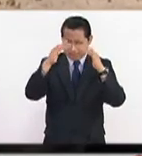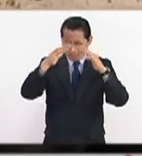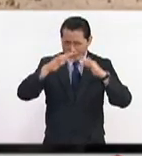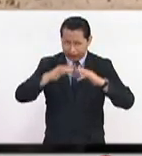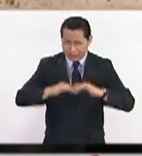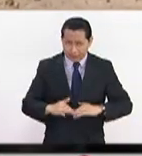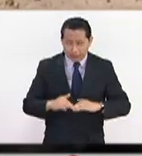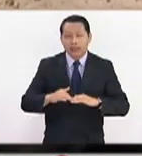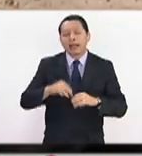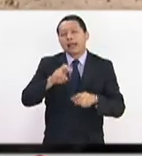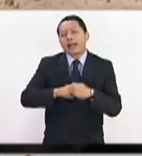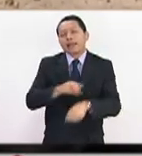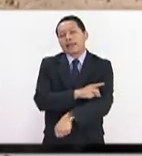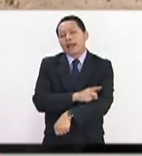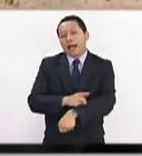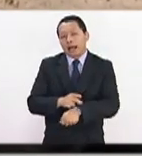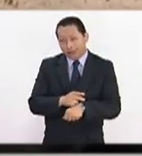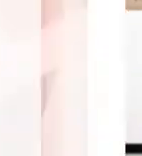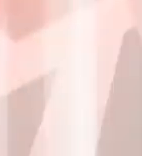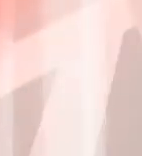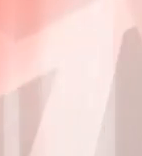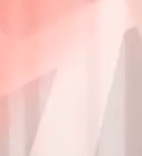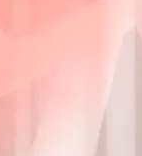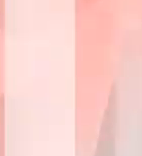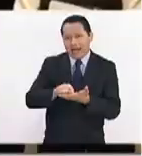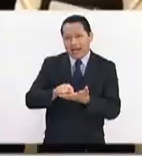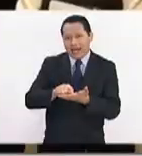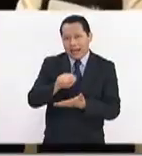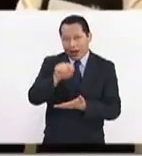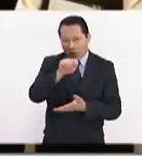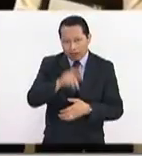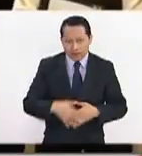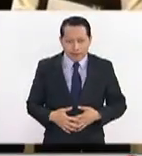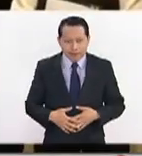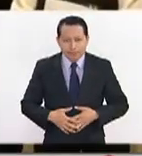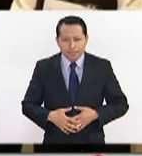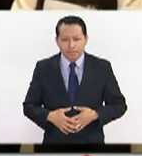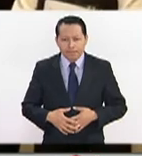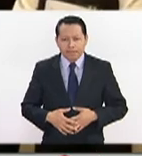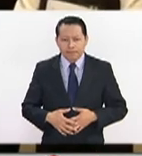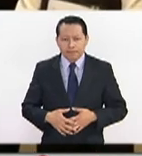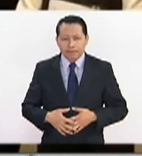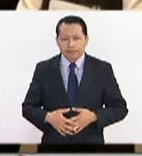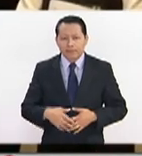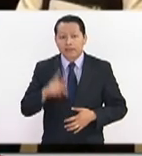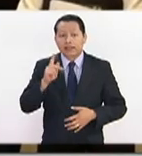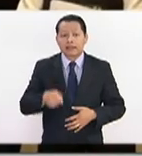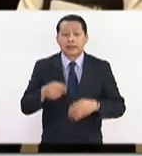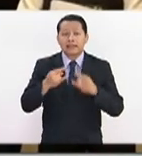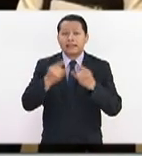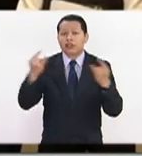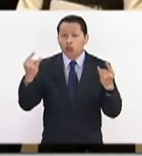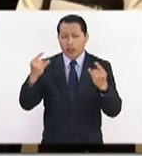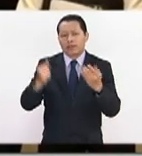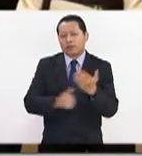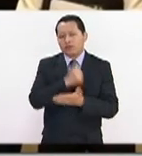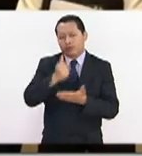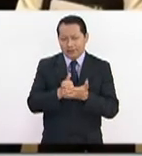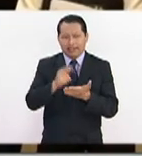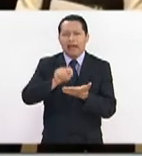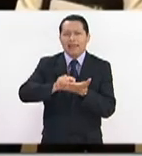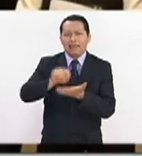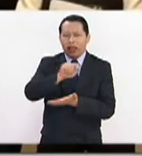delegación Tláhuac afectadas por el sismo. Es la mayor intervención en la historia de la ciudad en la zona de